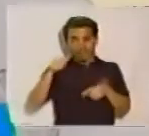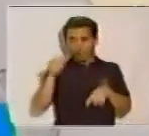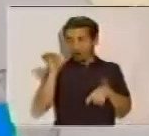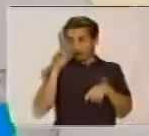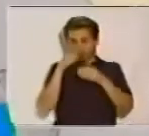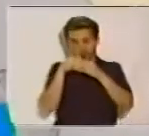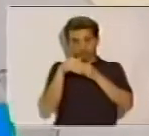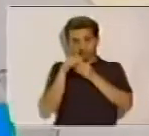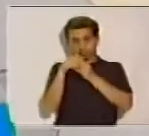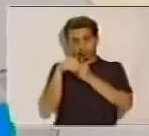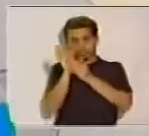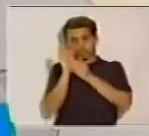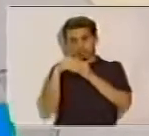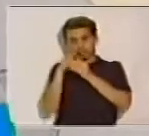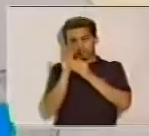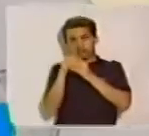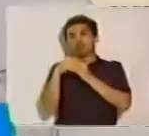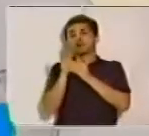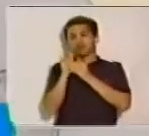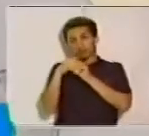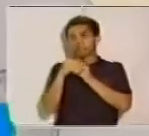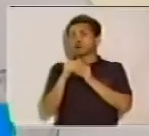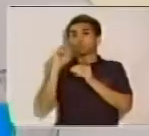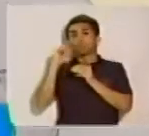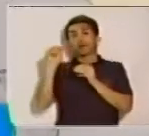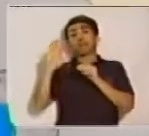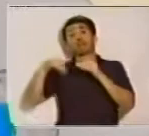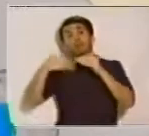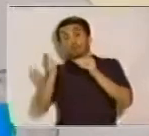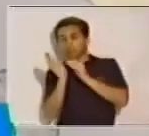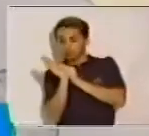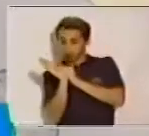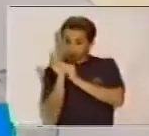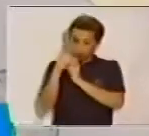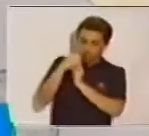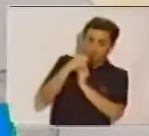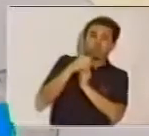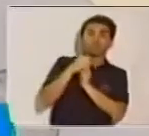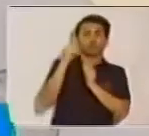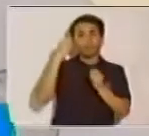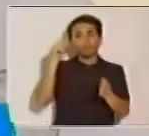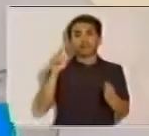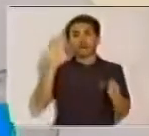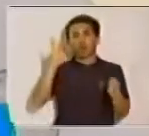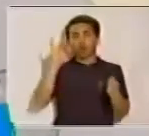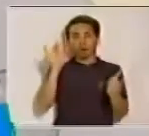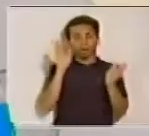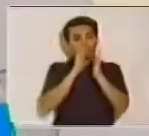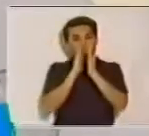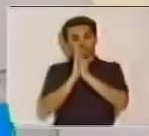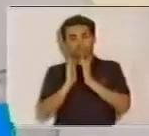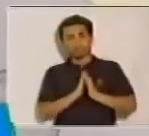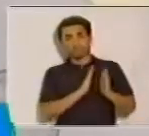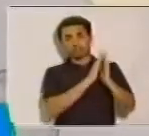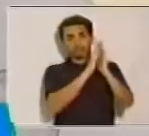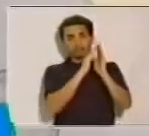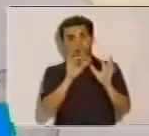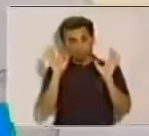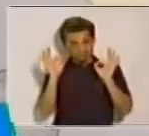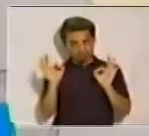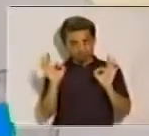medio centímetro, porque estos los doblamos y ahí vamos pegando las piezas. ¿Está